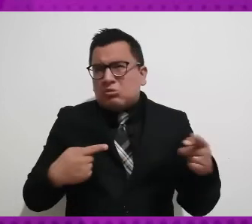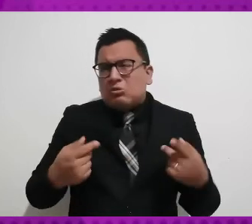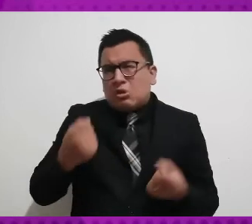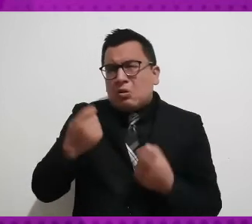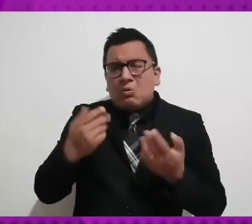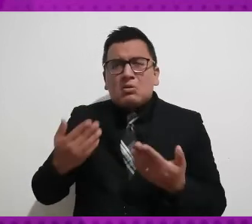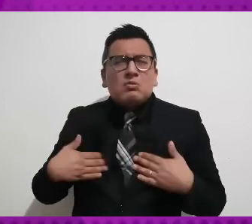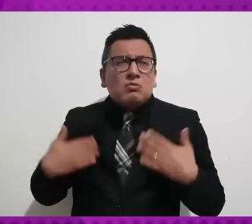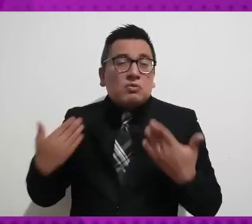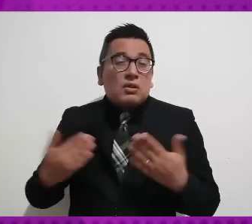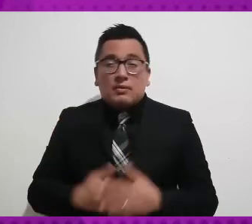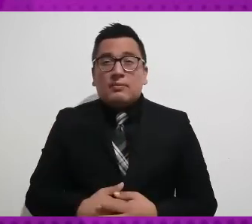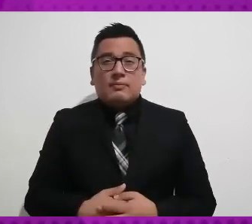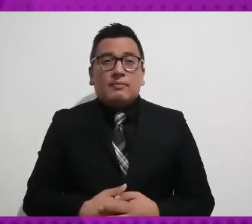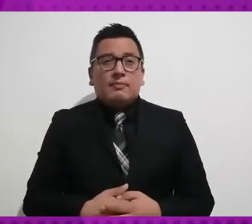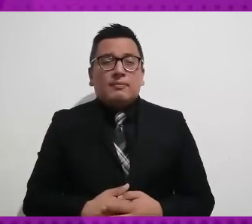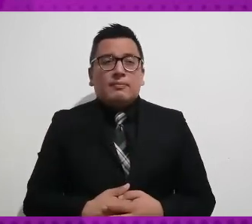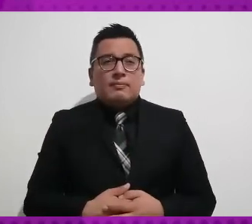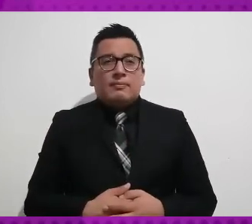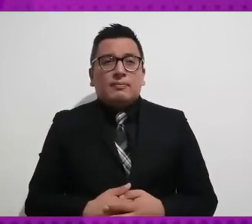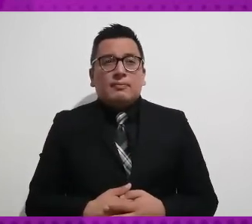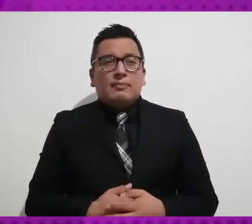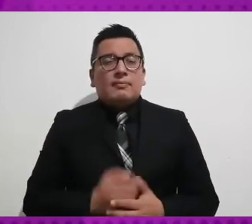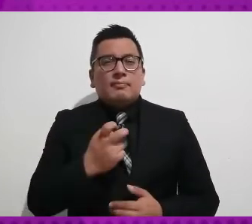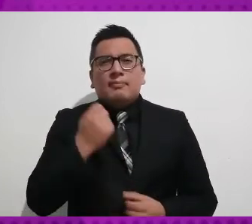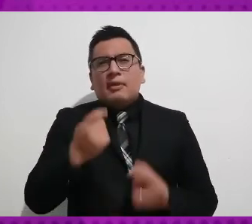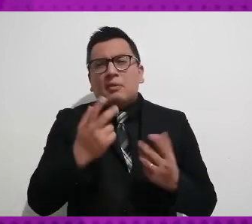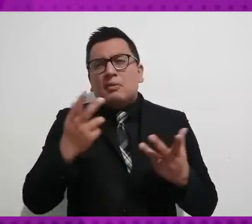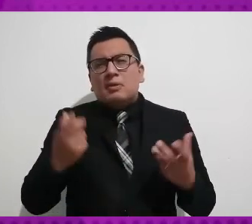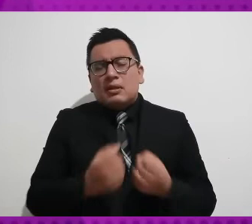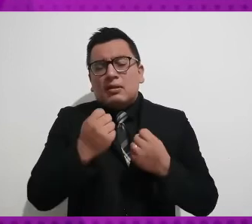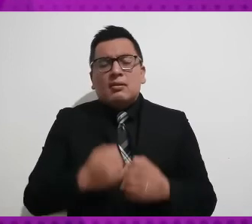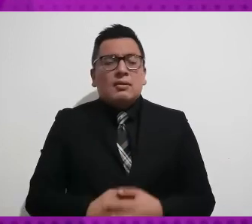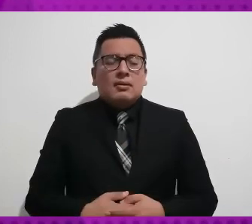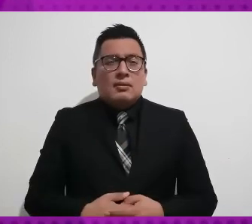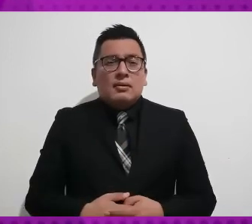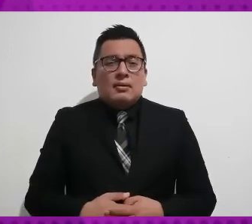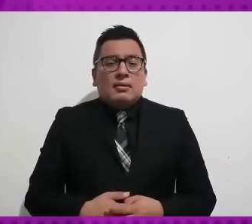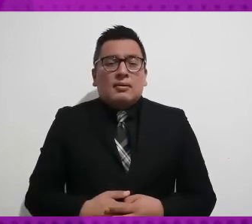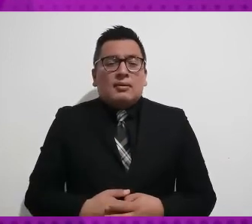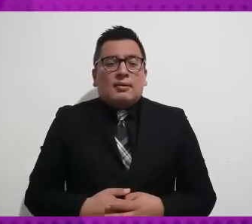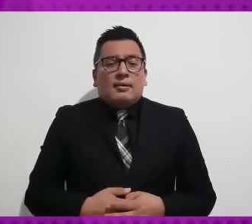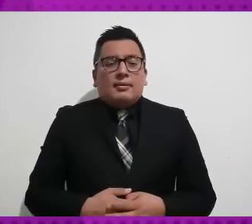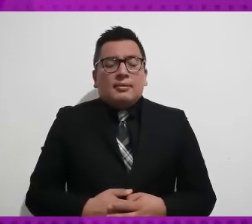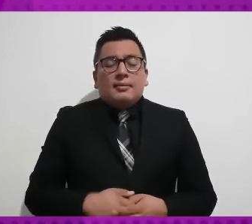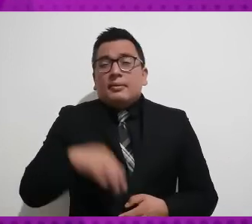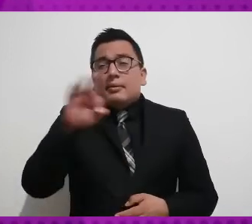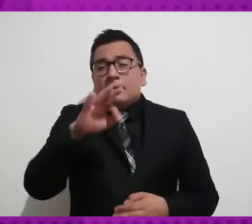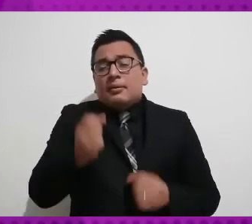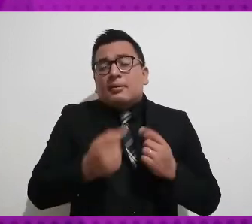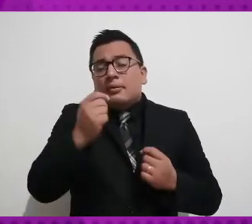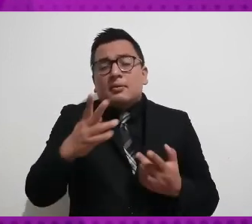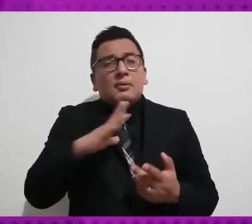apelaron a lo que ya traían, ¿no?, de trabajo, los que lograron los triunfos precisamente a esta interacción. Sí hubo el tema de